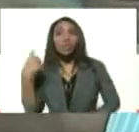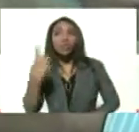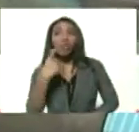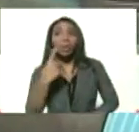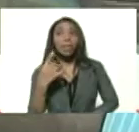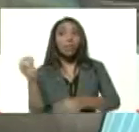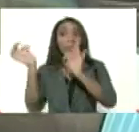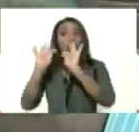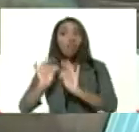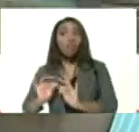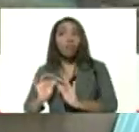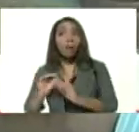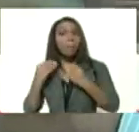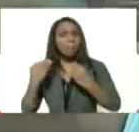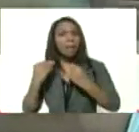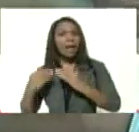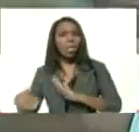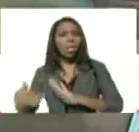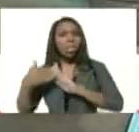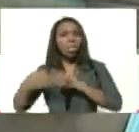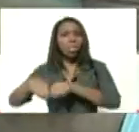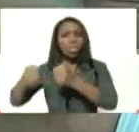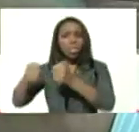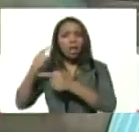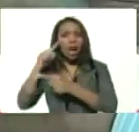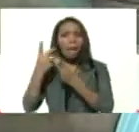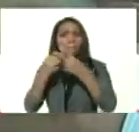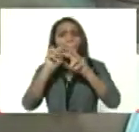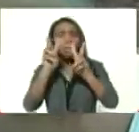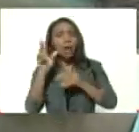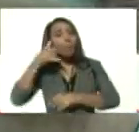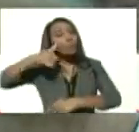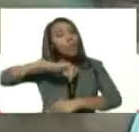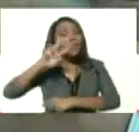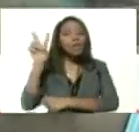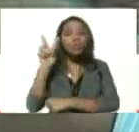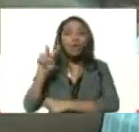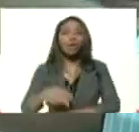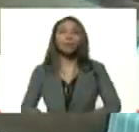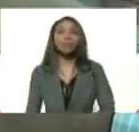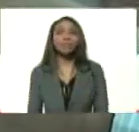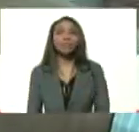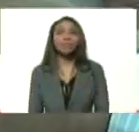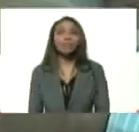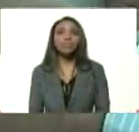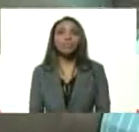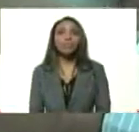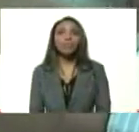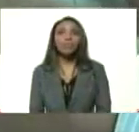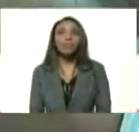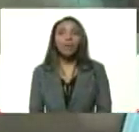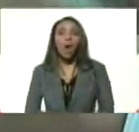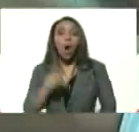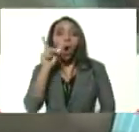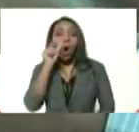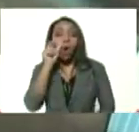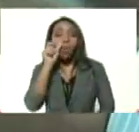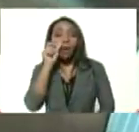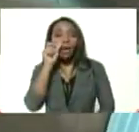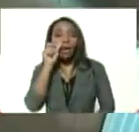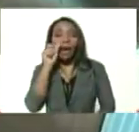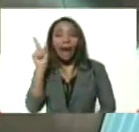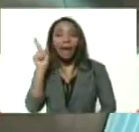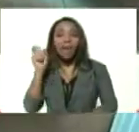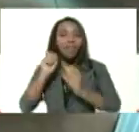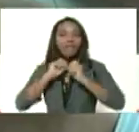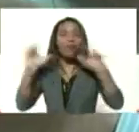métodos para dañar la paz del pueblo de Venezuela. Russo Márquez es fanático